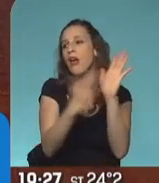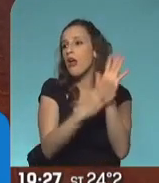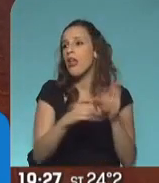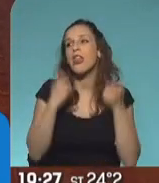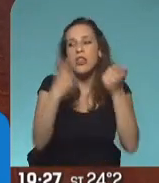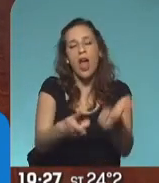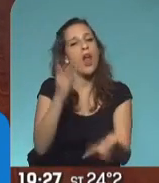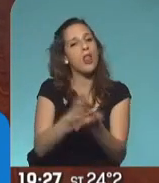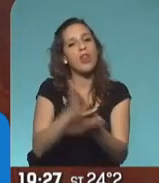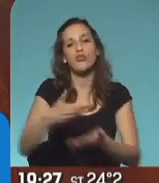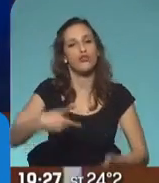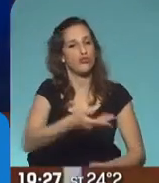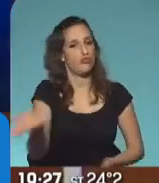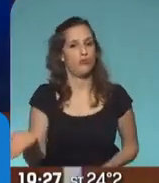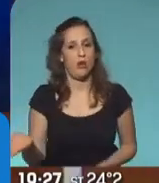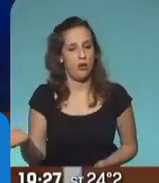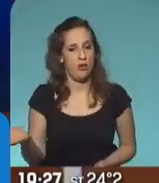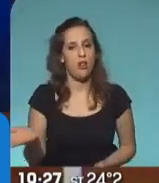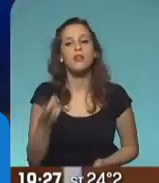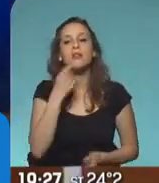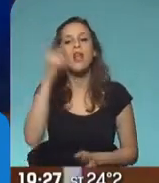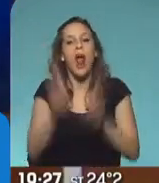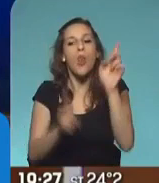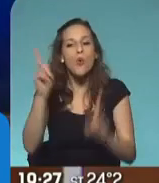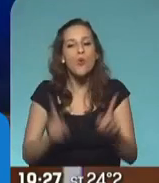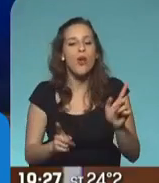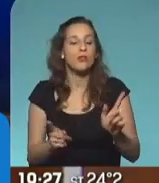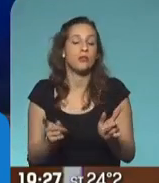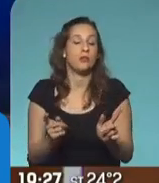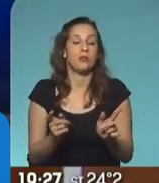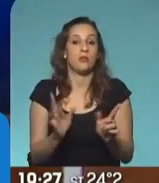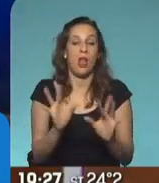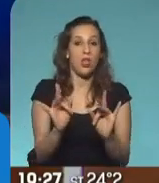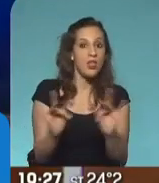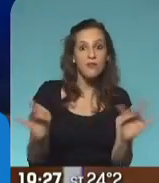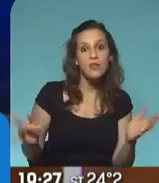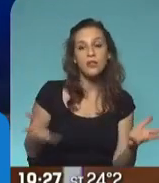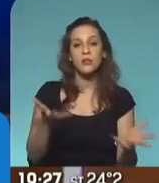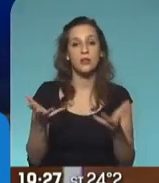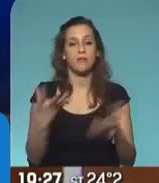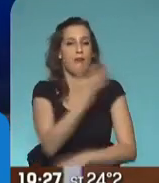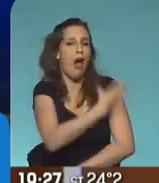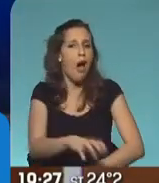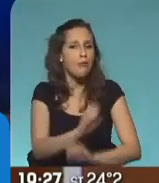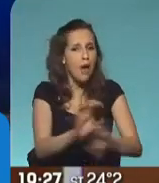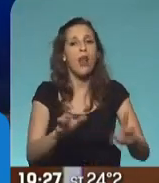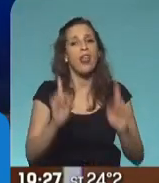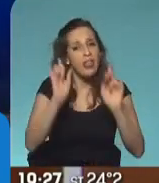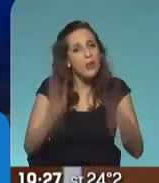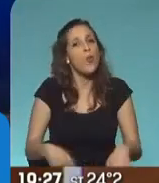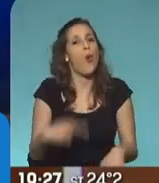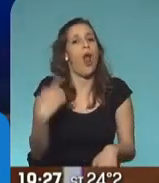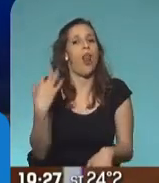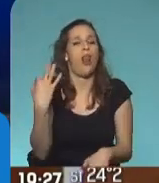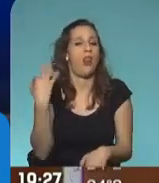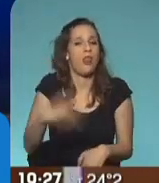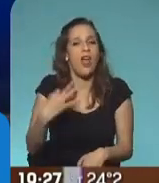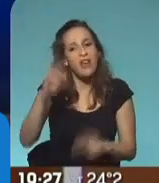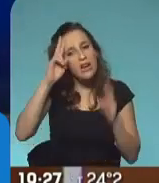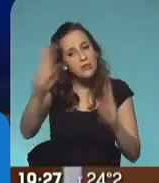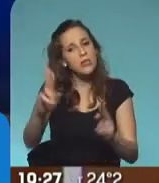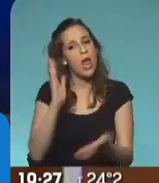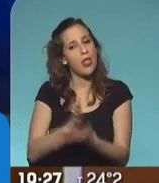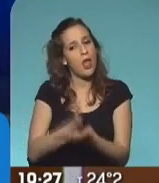con que los que menos tienen tengan al menos garantizados sus derechos fundamentales y esos derechos fundamentales no se pongan en